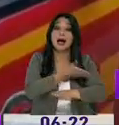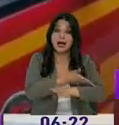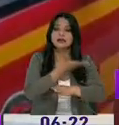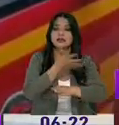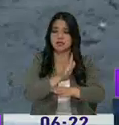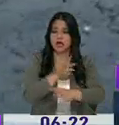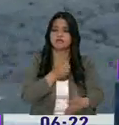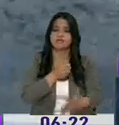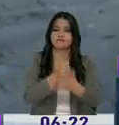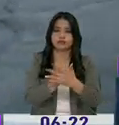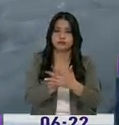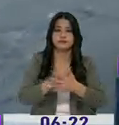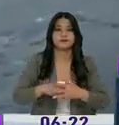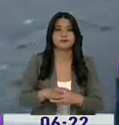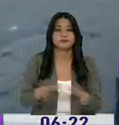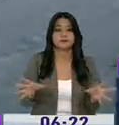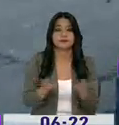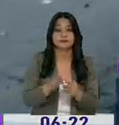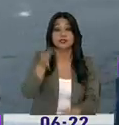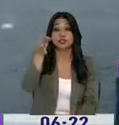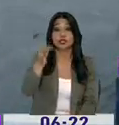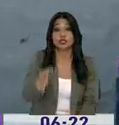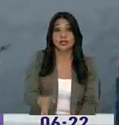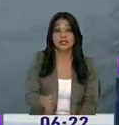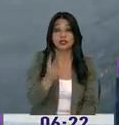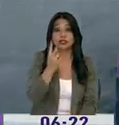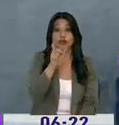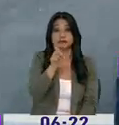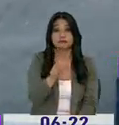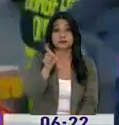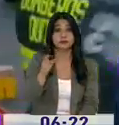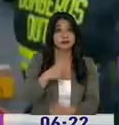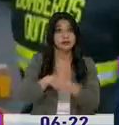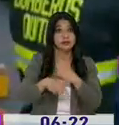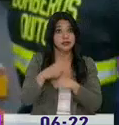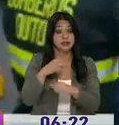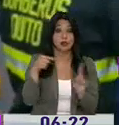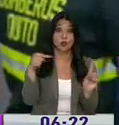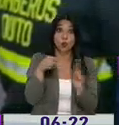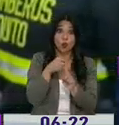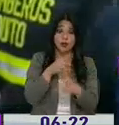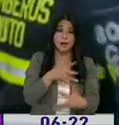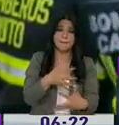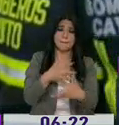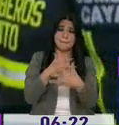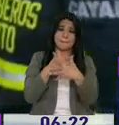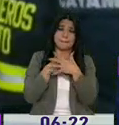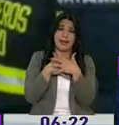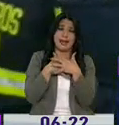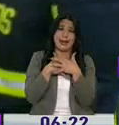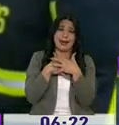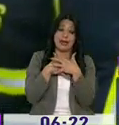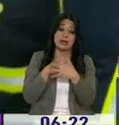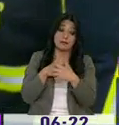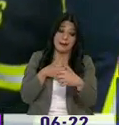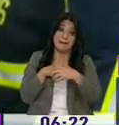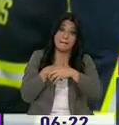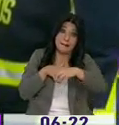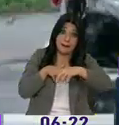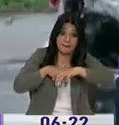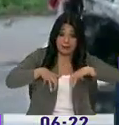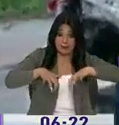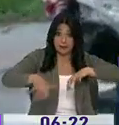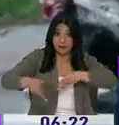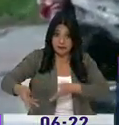anteriores. En total, se registraron 2 personas heridas. La una que quedó atrapada en el camión fue liberada y trasladada a